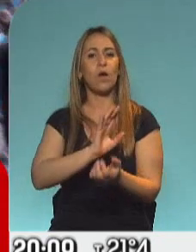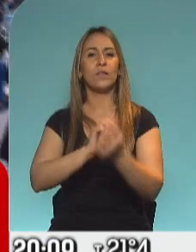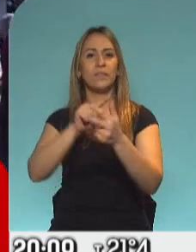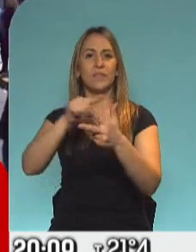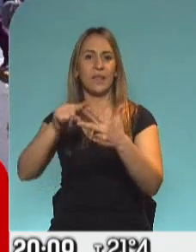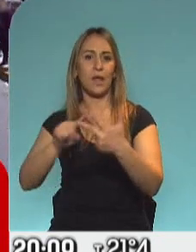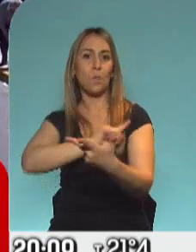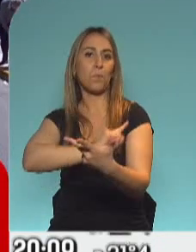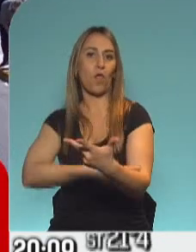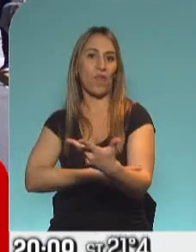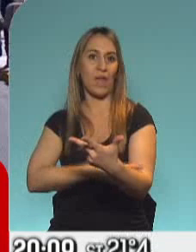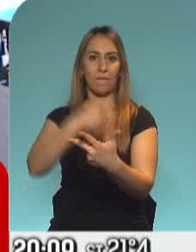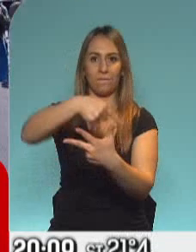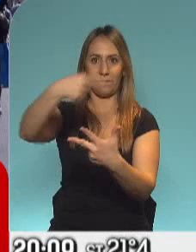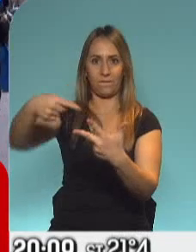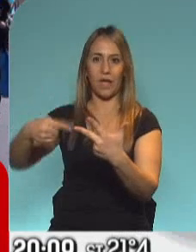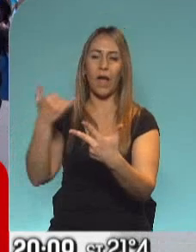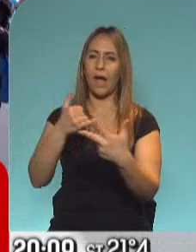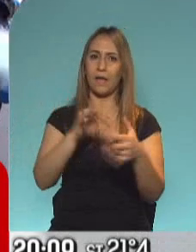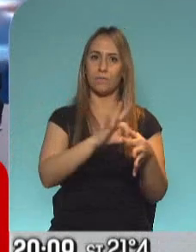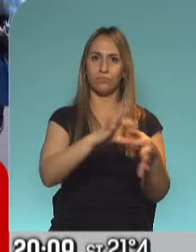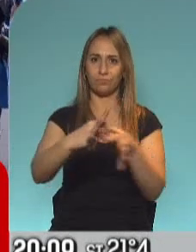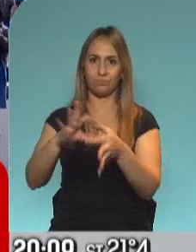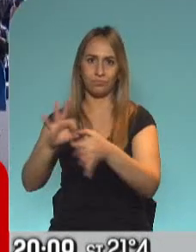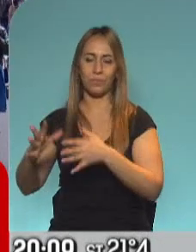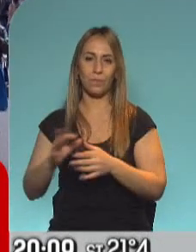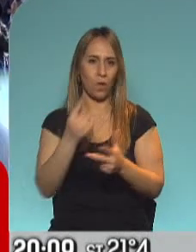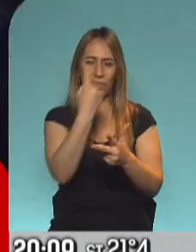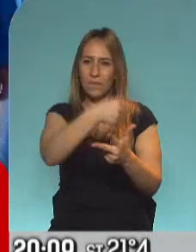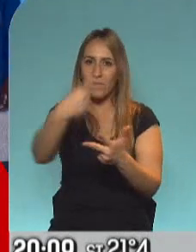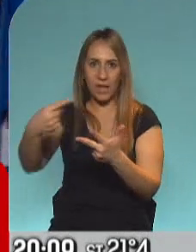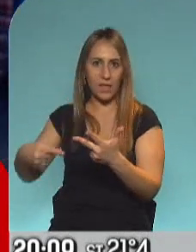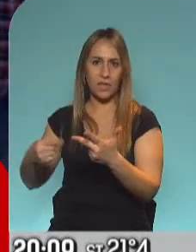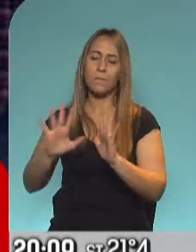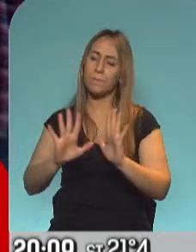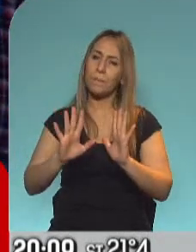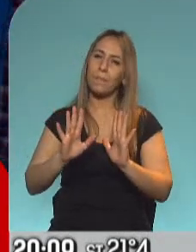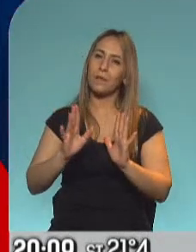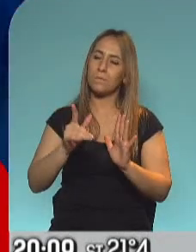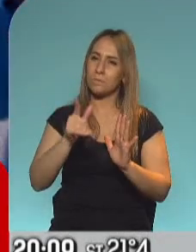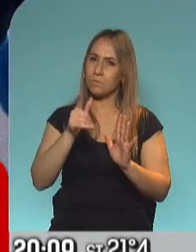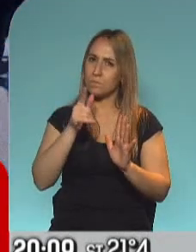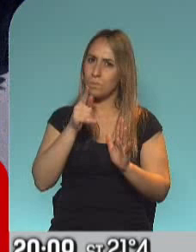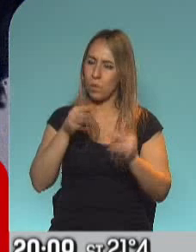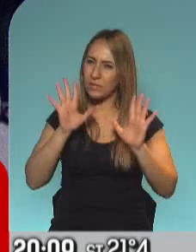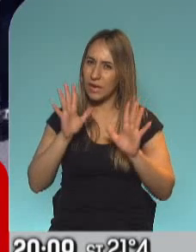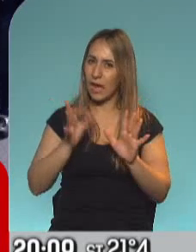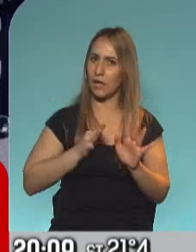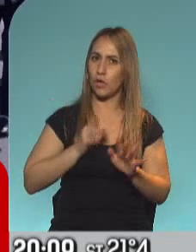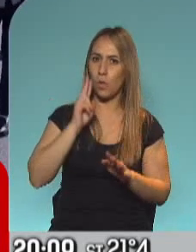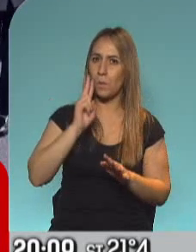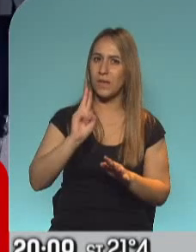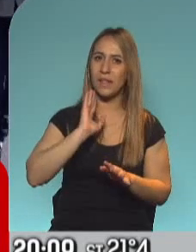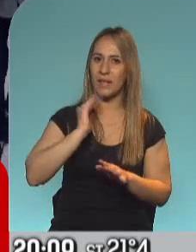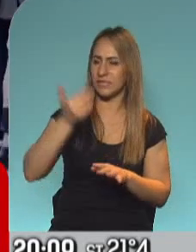poderes, se supone, siguen diferenciados. Ahora bien, se supone entonces que en el 2016 el Poder Ejecutivo